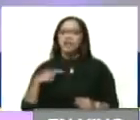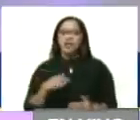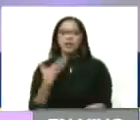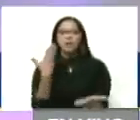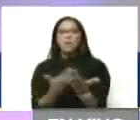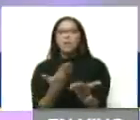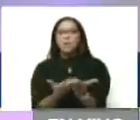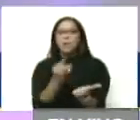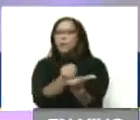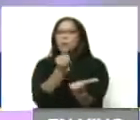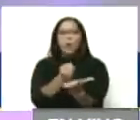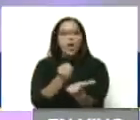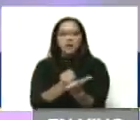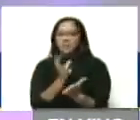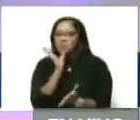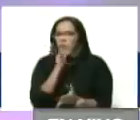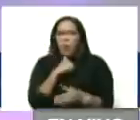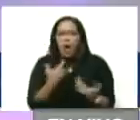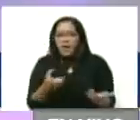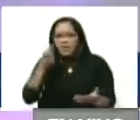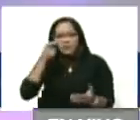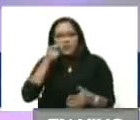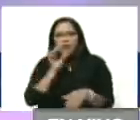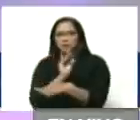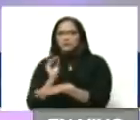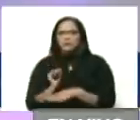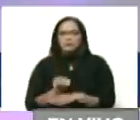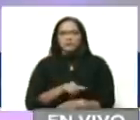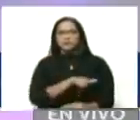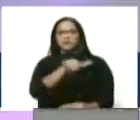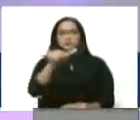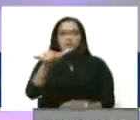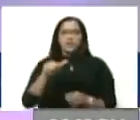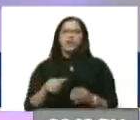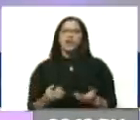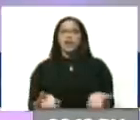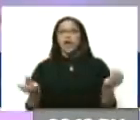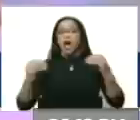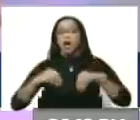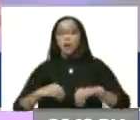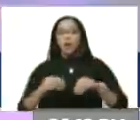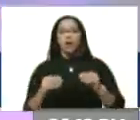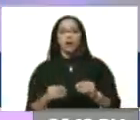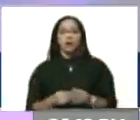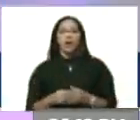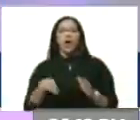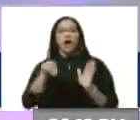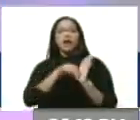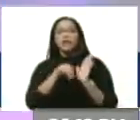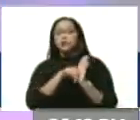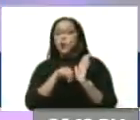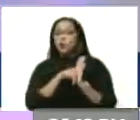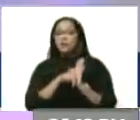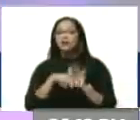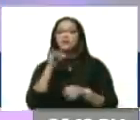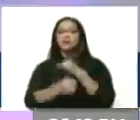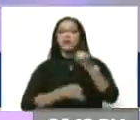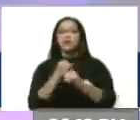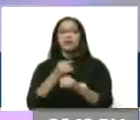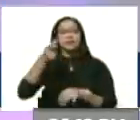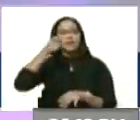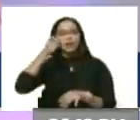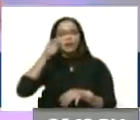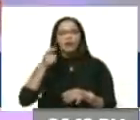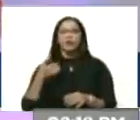pruebas para examinar la seguridad y protección de las aeronaves conforme a las normas internacionales de seguridad